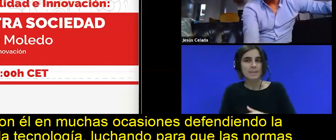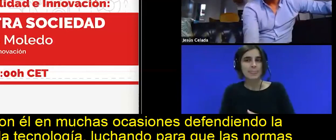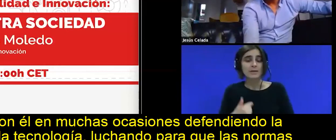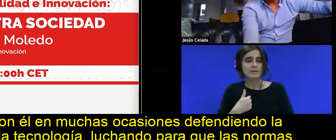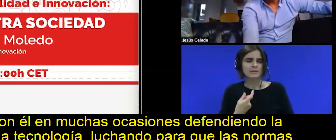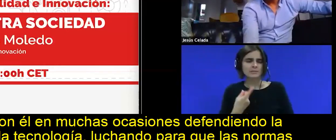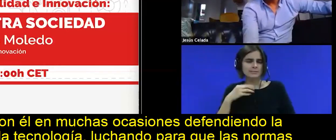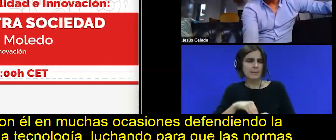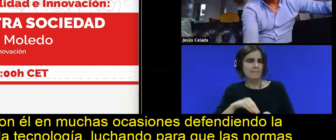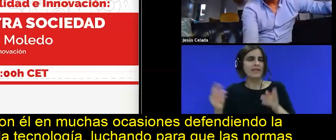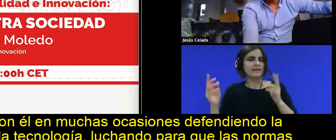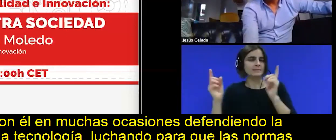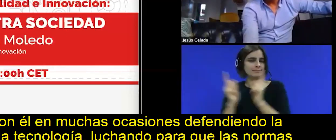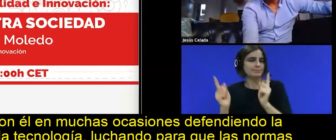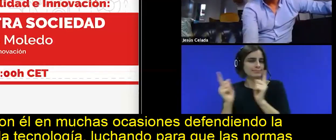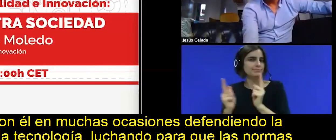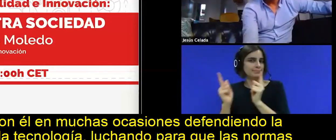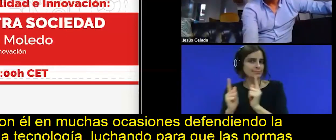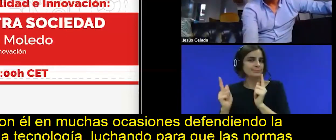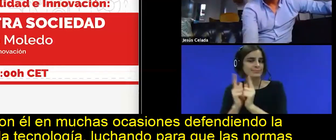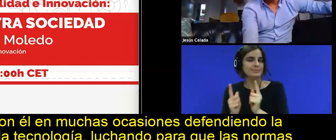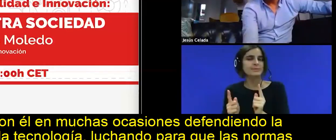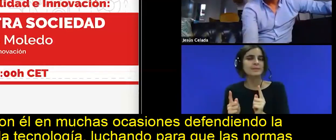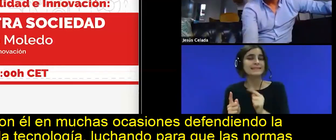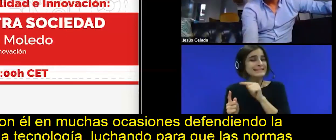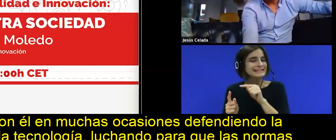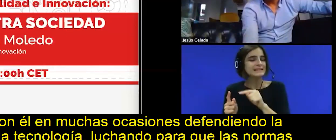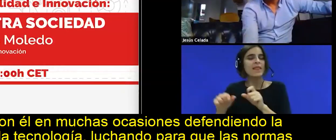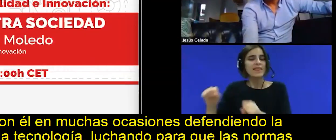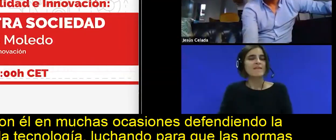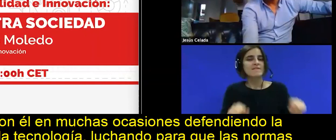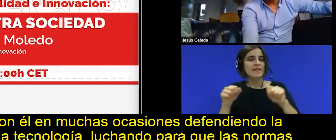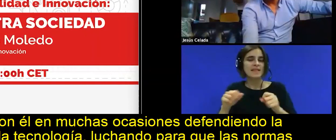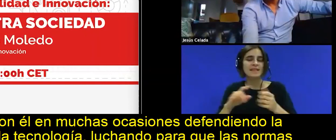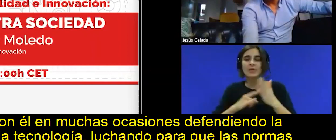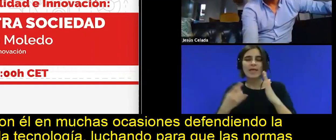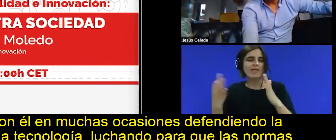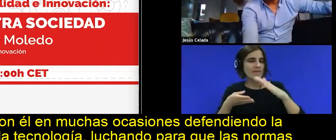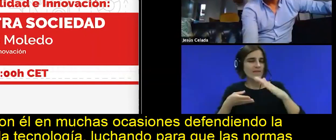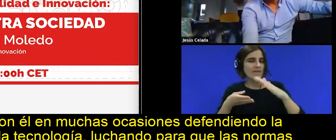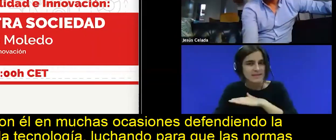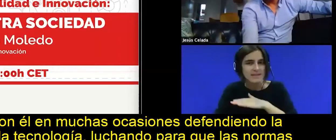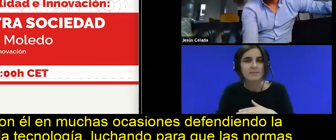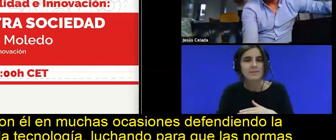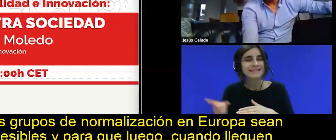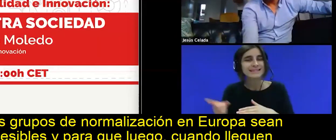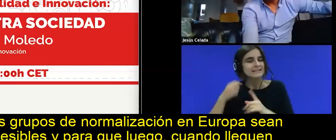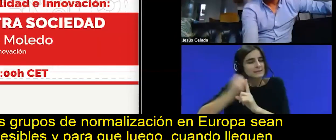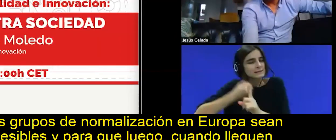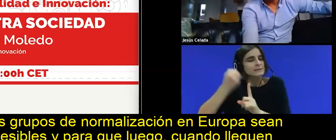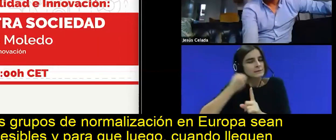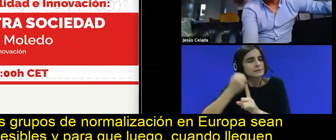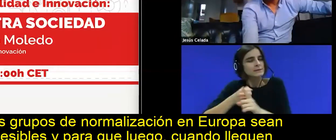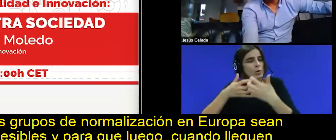ocasiones defendiendo la accesibilidad en la tecnología, luchando para que las normas